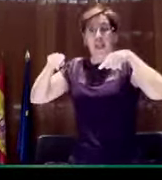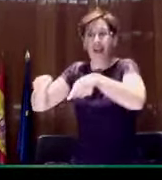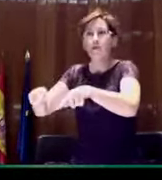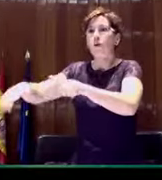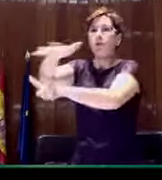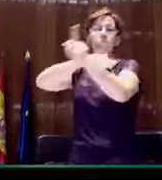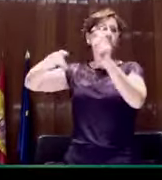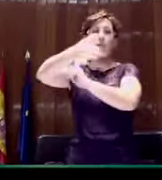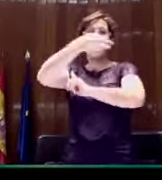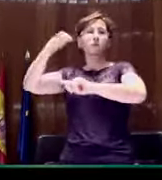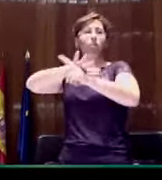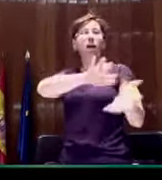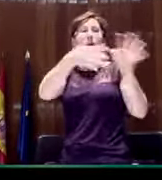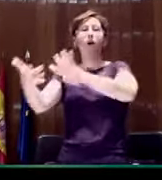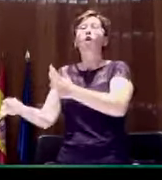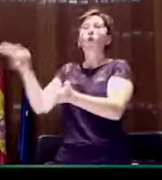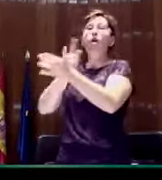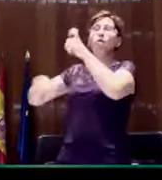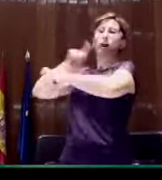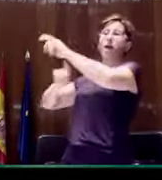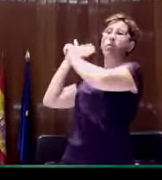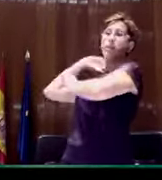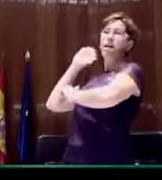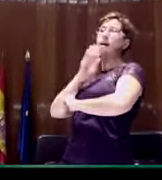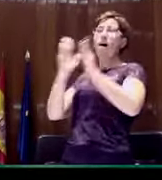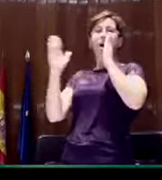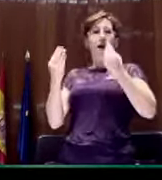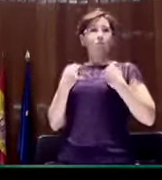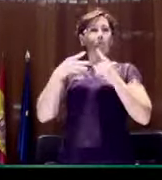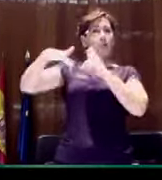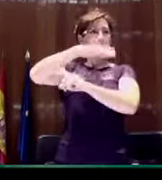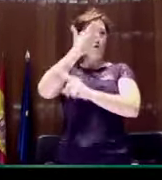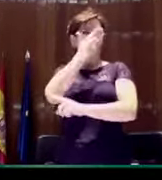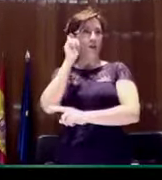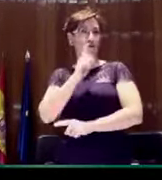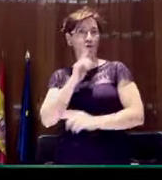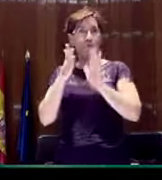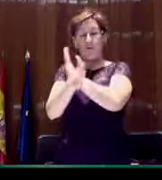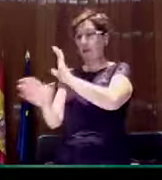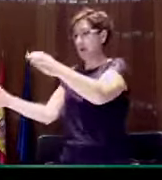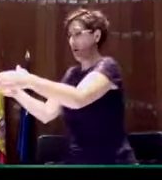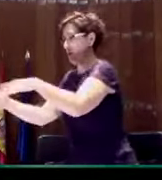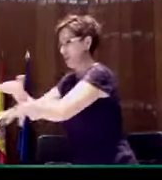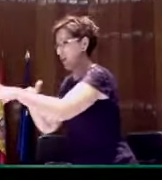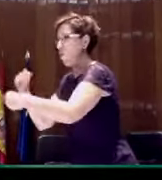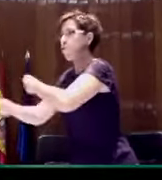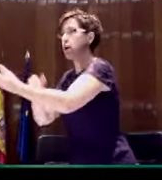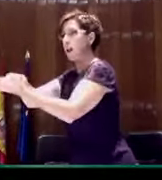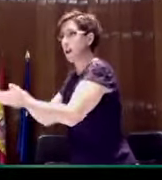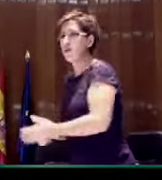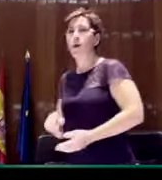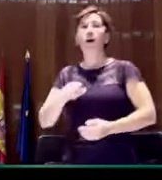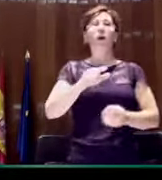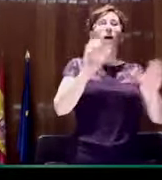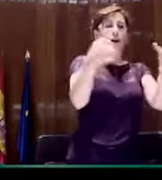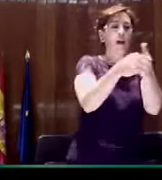de sordos, porque podremos tener grupos pequeños donde lo que se usa es la lengua de signos, y tendremos otros grupos donde se usa la lengua oral, y las dos lenguas convivirán, y uno de